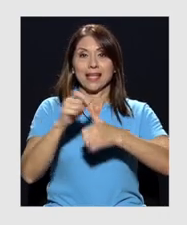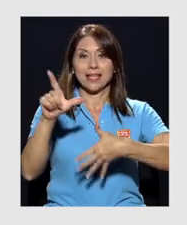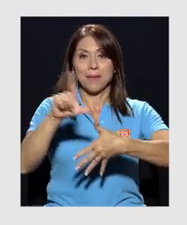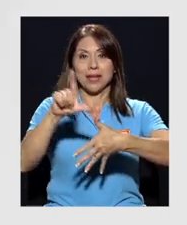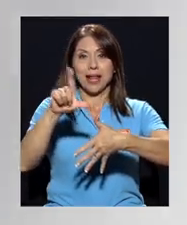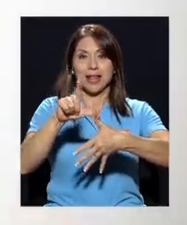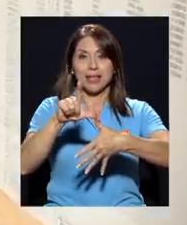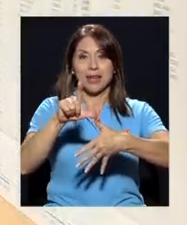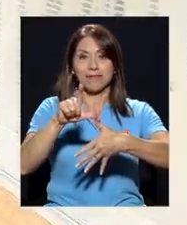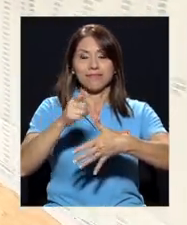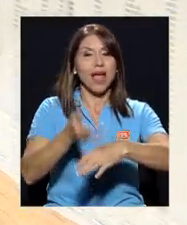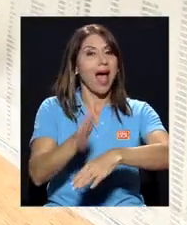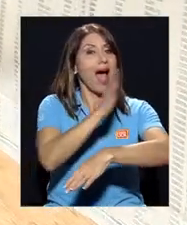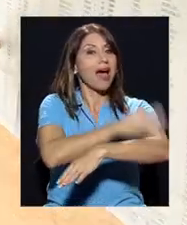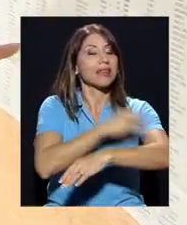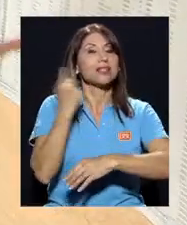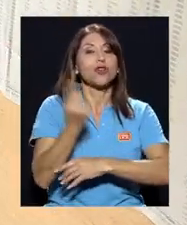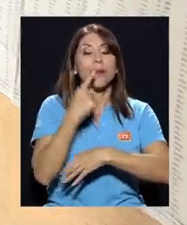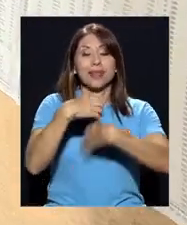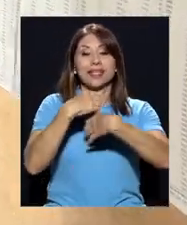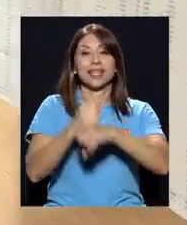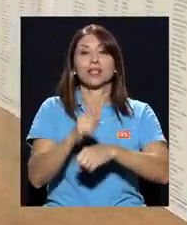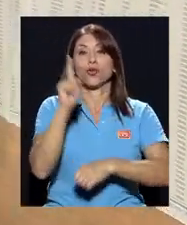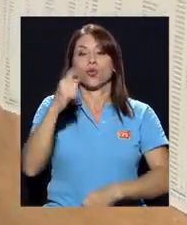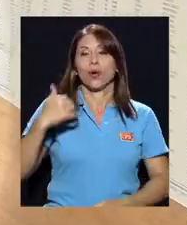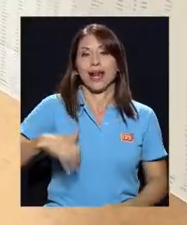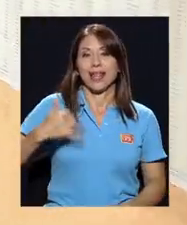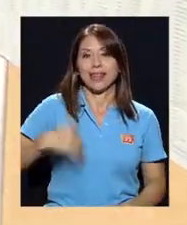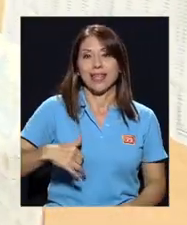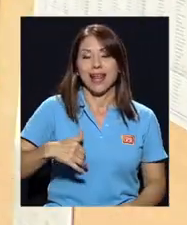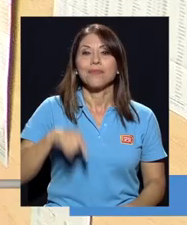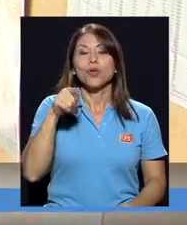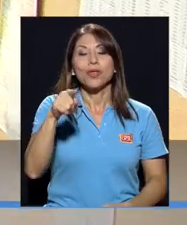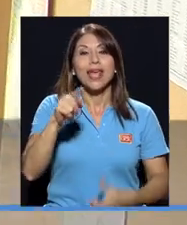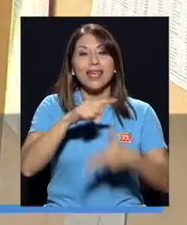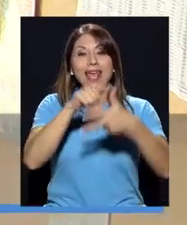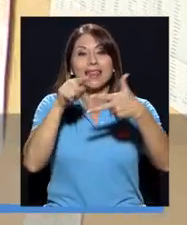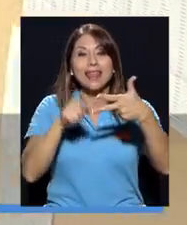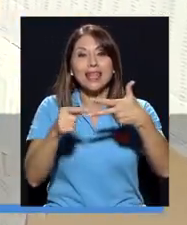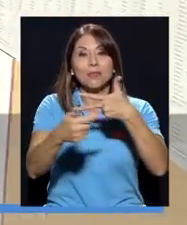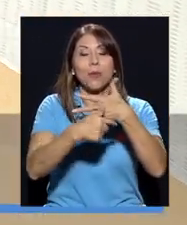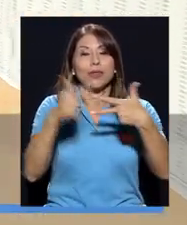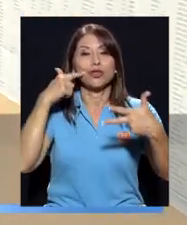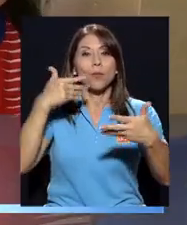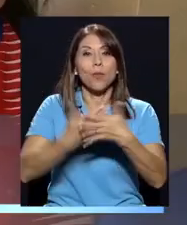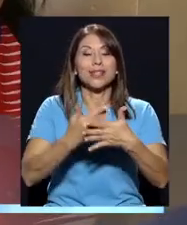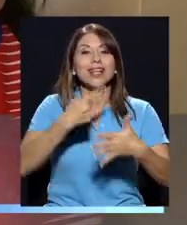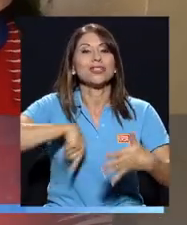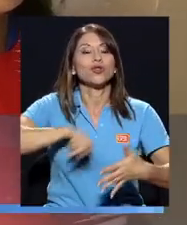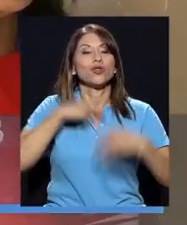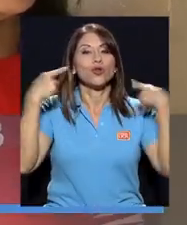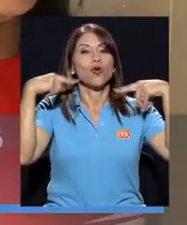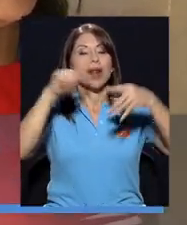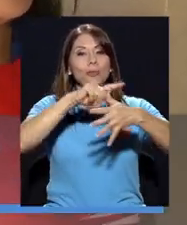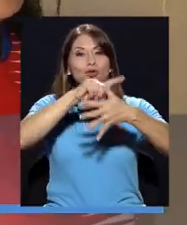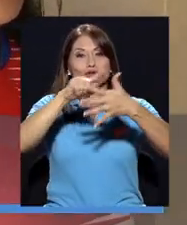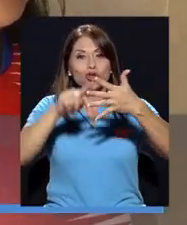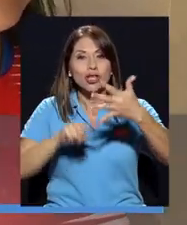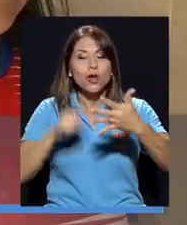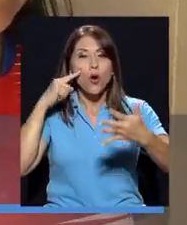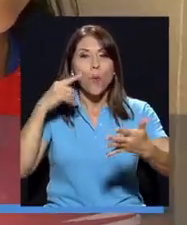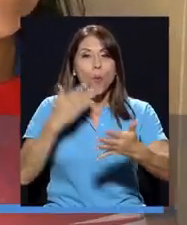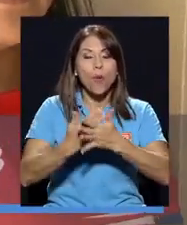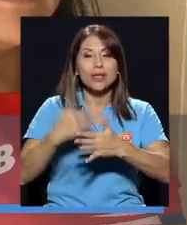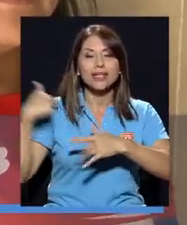antes de esto sólo se ha logrado hacer un panel en argentina donde hay tres momentos de muestra y nosotros logramos hacer un panel de cinco muestras a lo